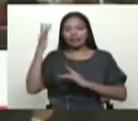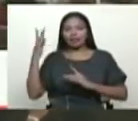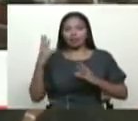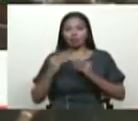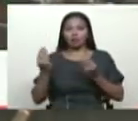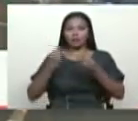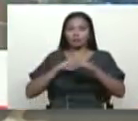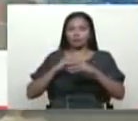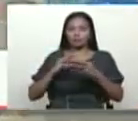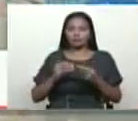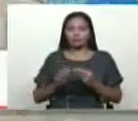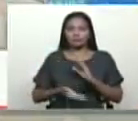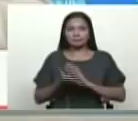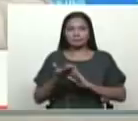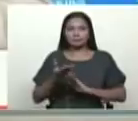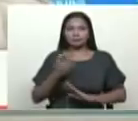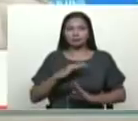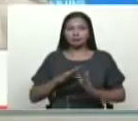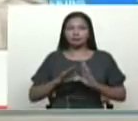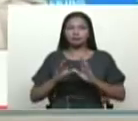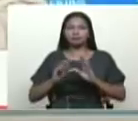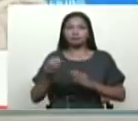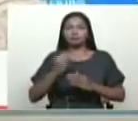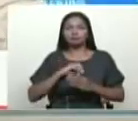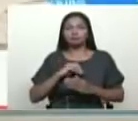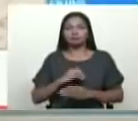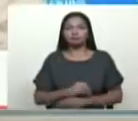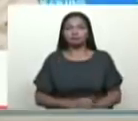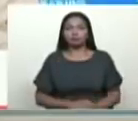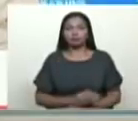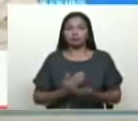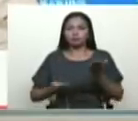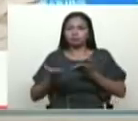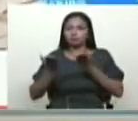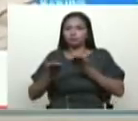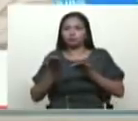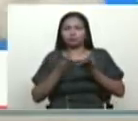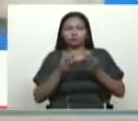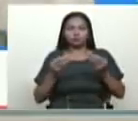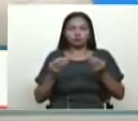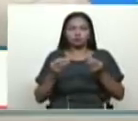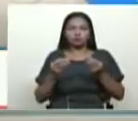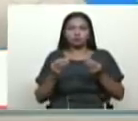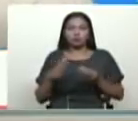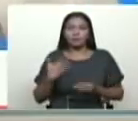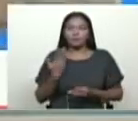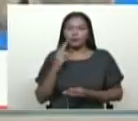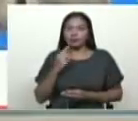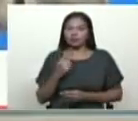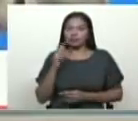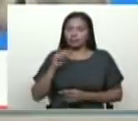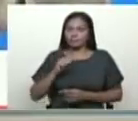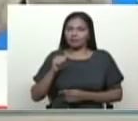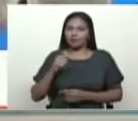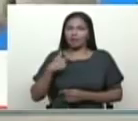Por eso es muy importante poder contrastar y poder decir, a mí no me lo contaron, yo